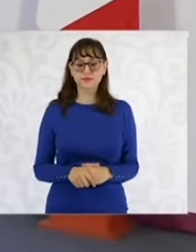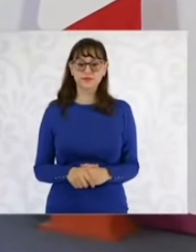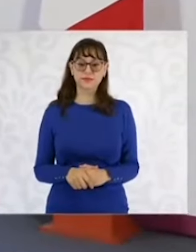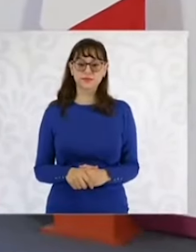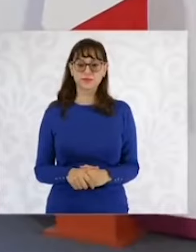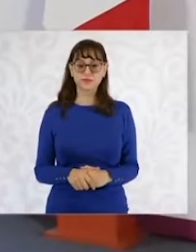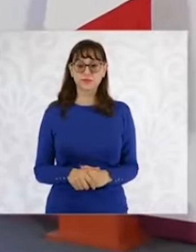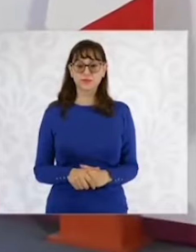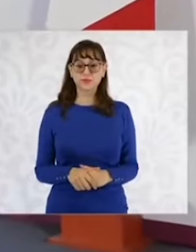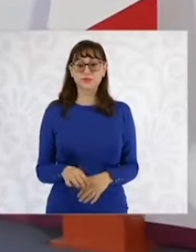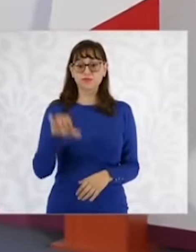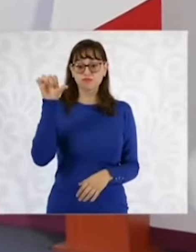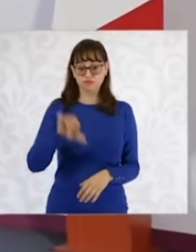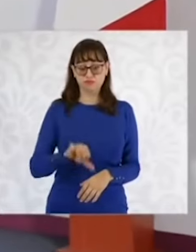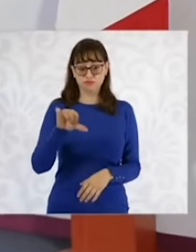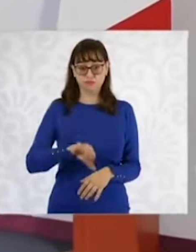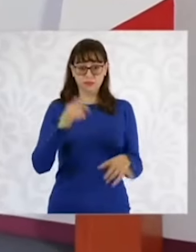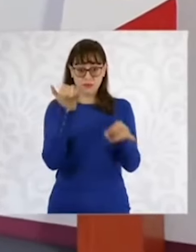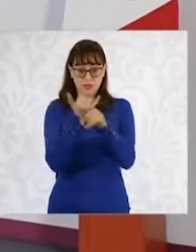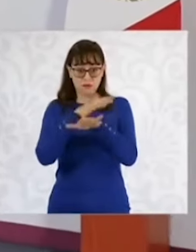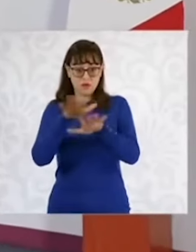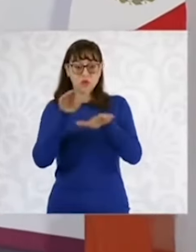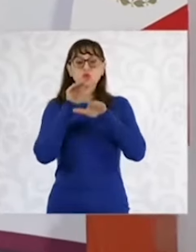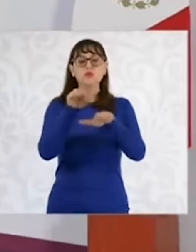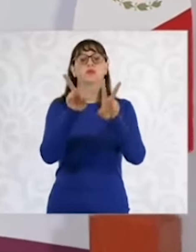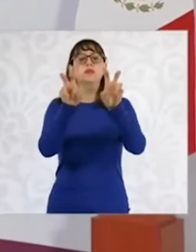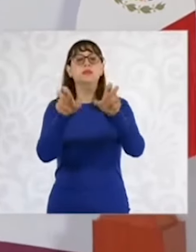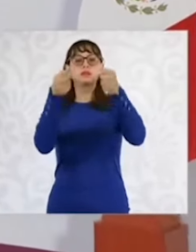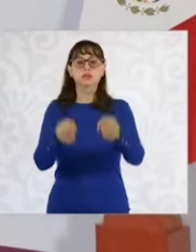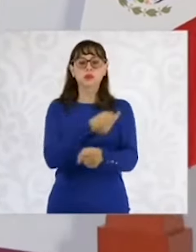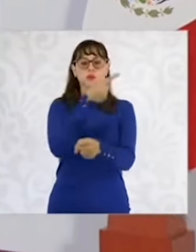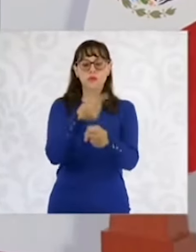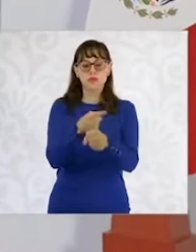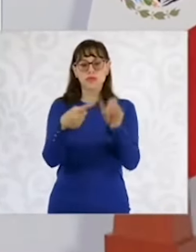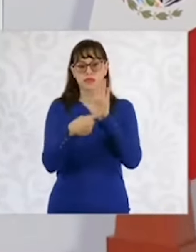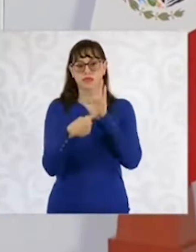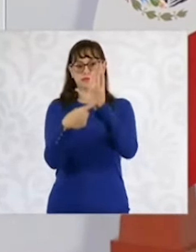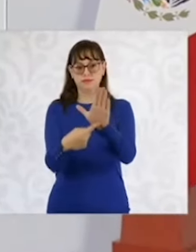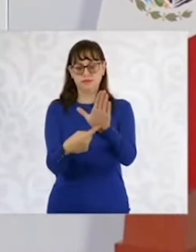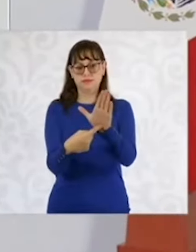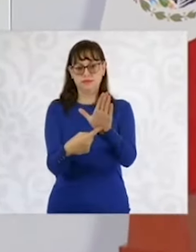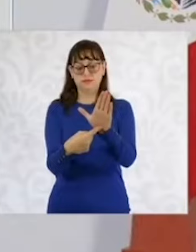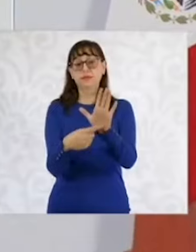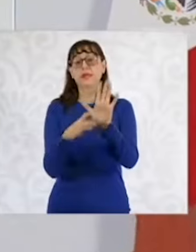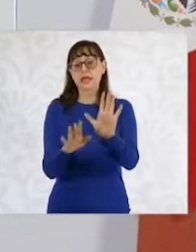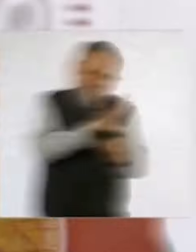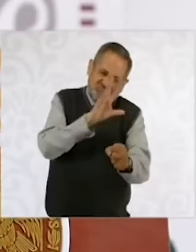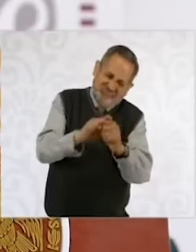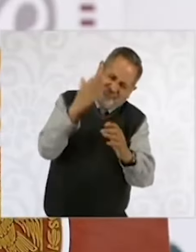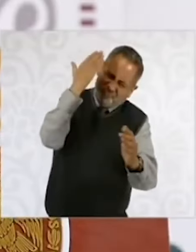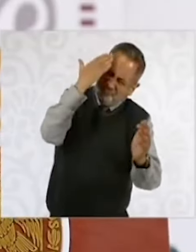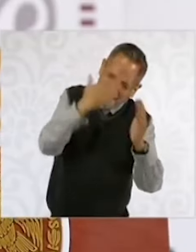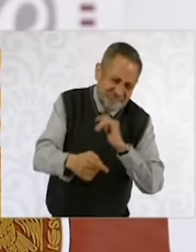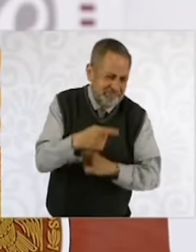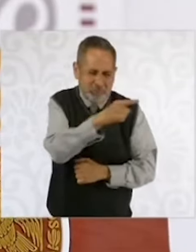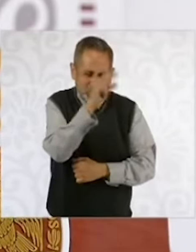Haberes de retiro es todo lo que se llevan los ministros y ministras cuando se retiran de la Corte, que es un montón de dinero, porque la propia reforma constitucional dice